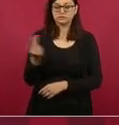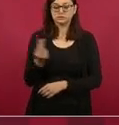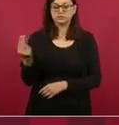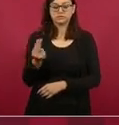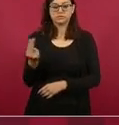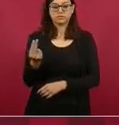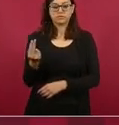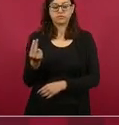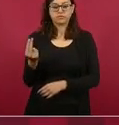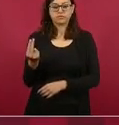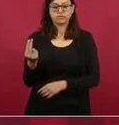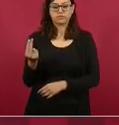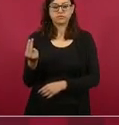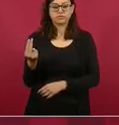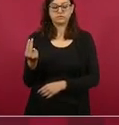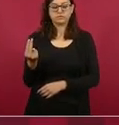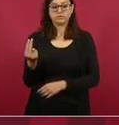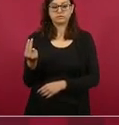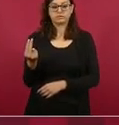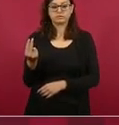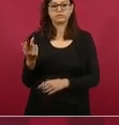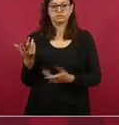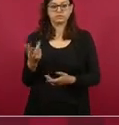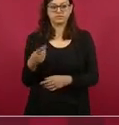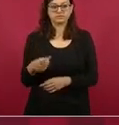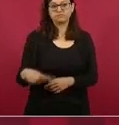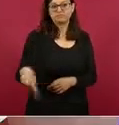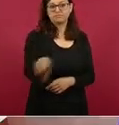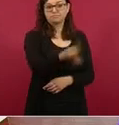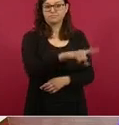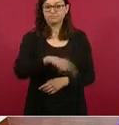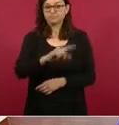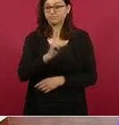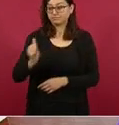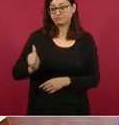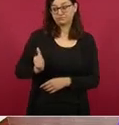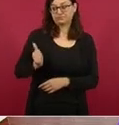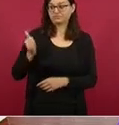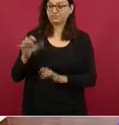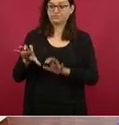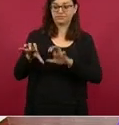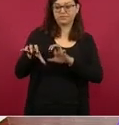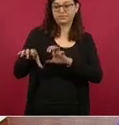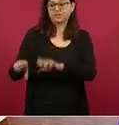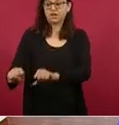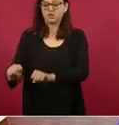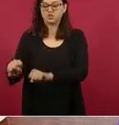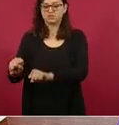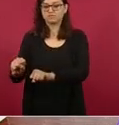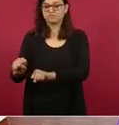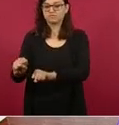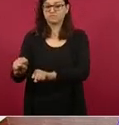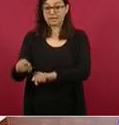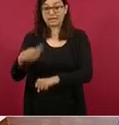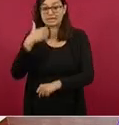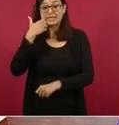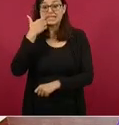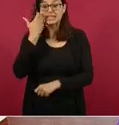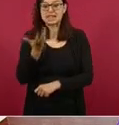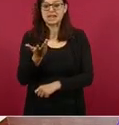expuesto a que se apropien de este mineral estratégico,